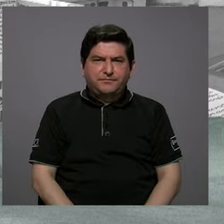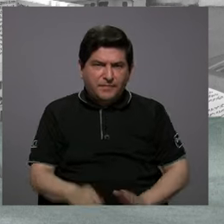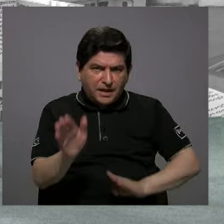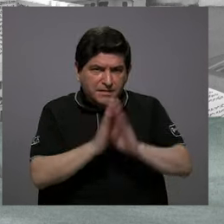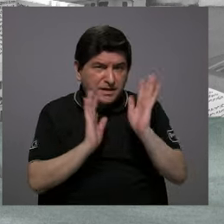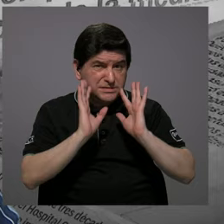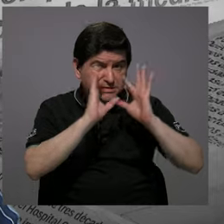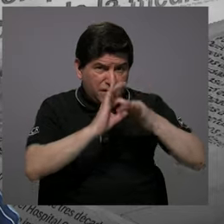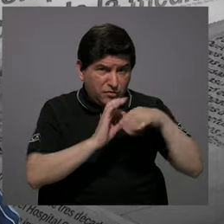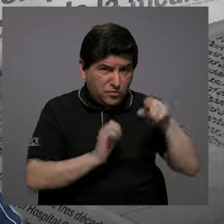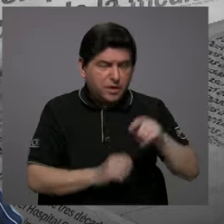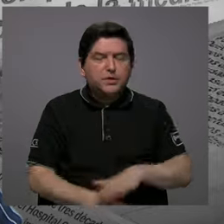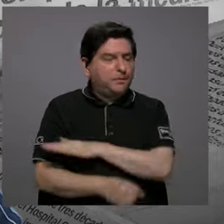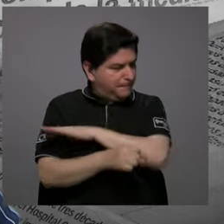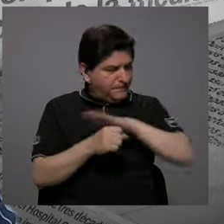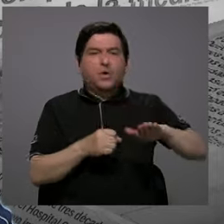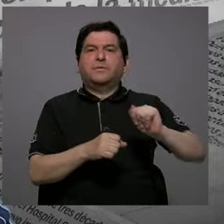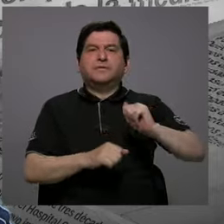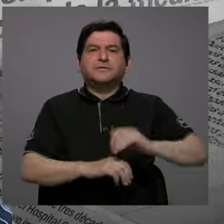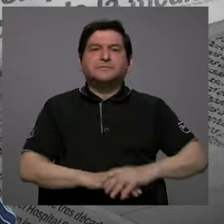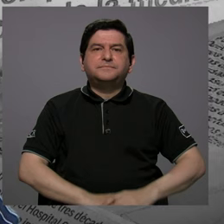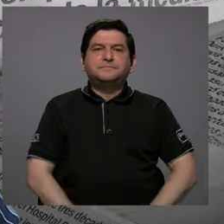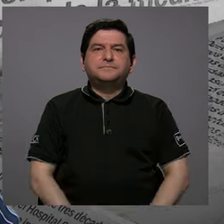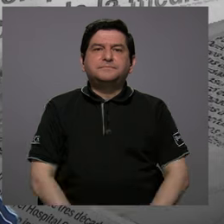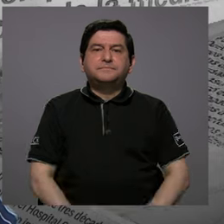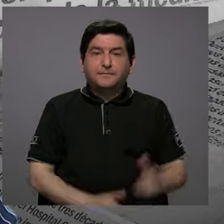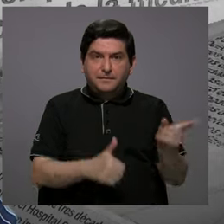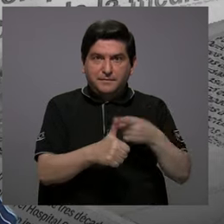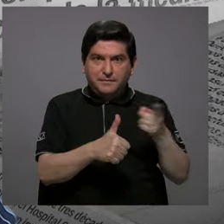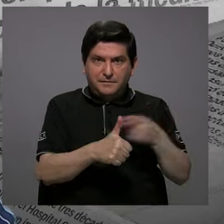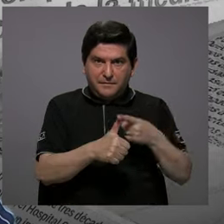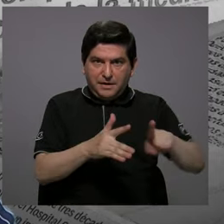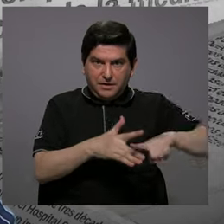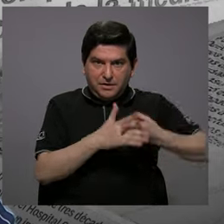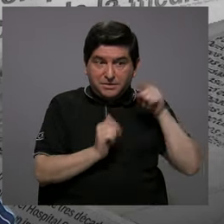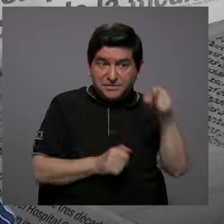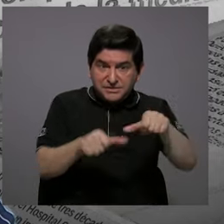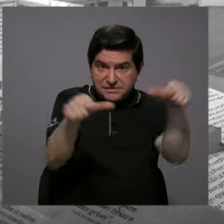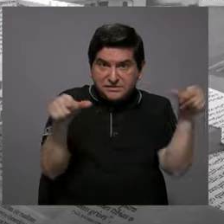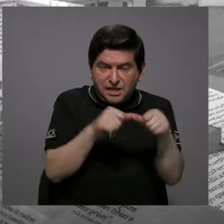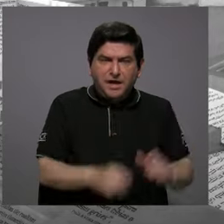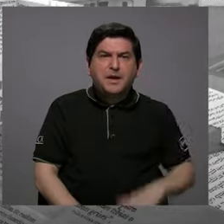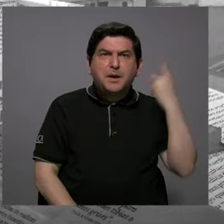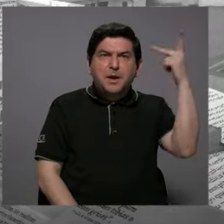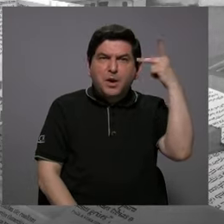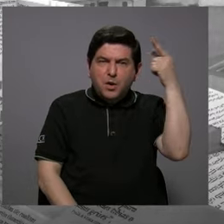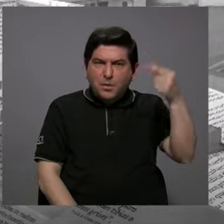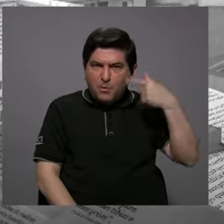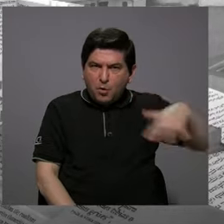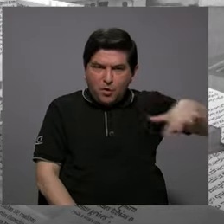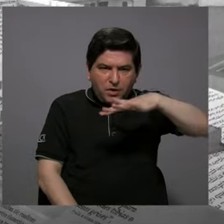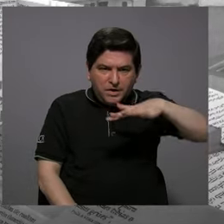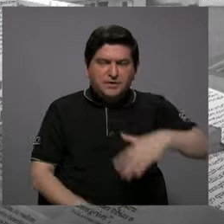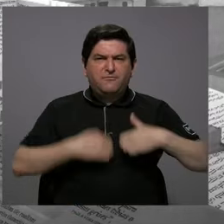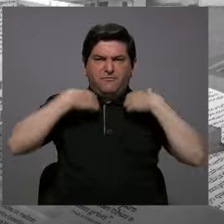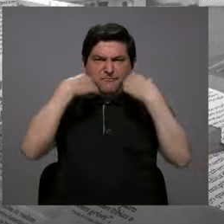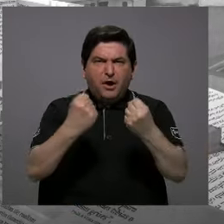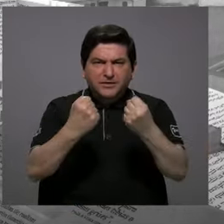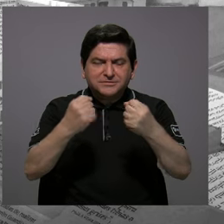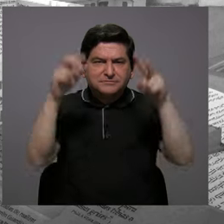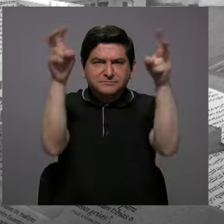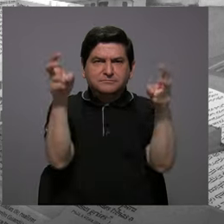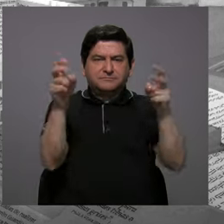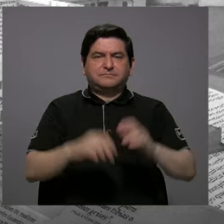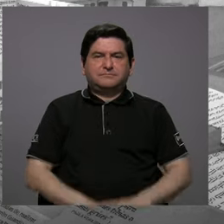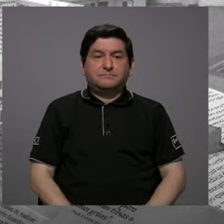está vinculado a este tema totalmente totalmente primero tendríamos que empezar por ahí que haya políticas de estado que fortalezcan estos